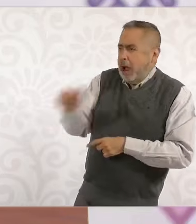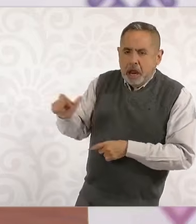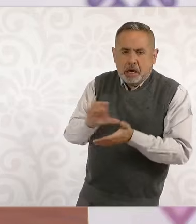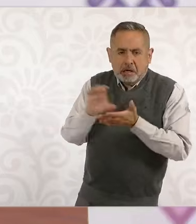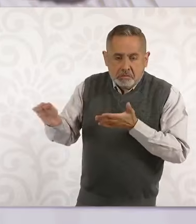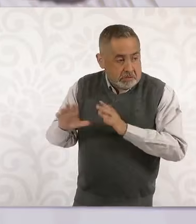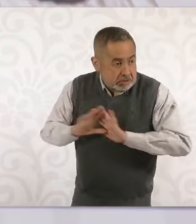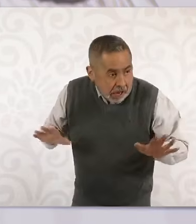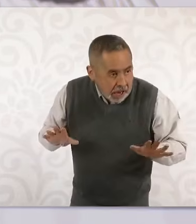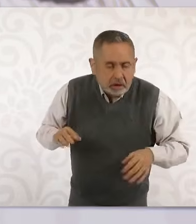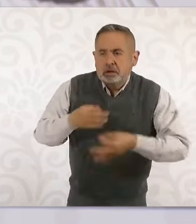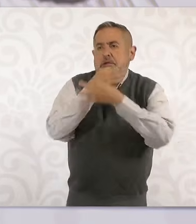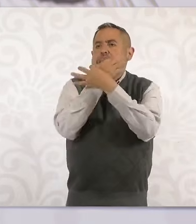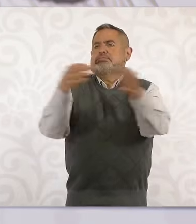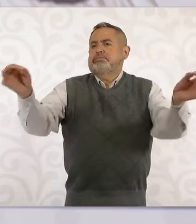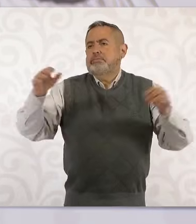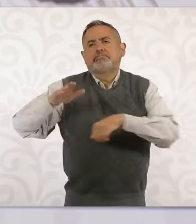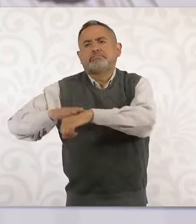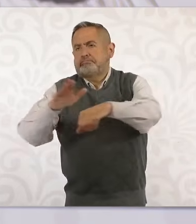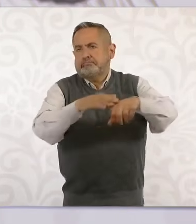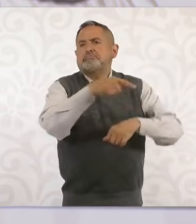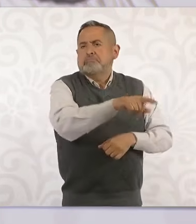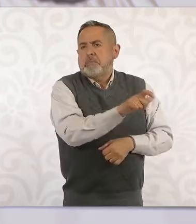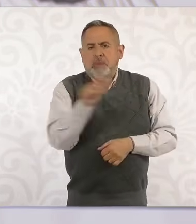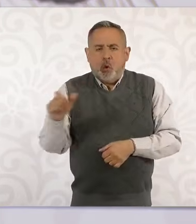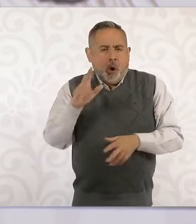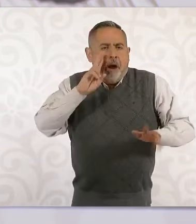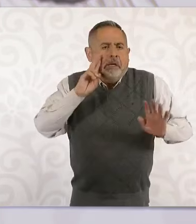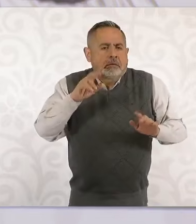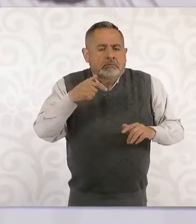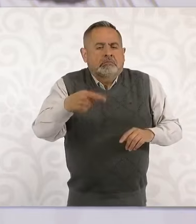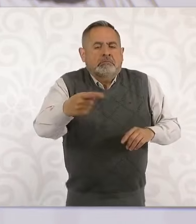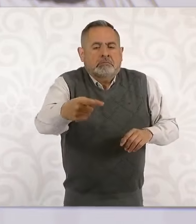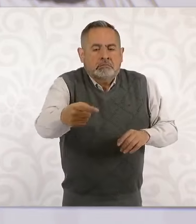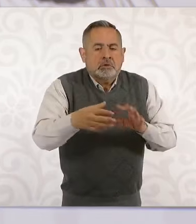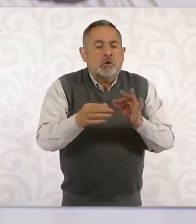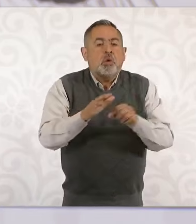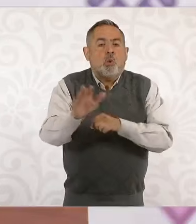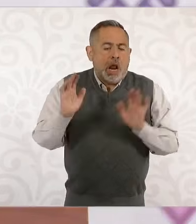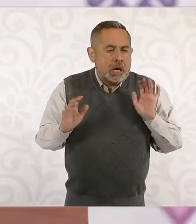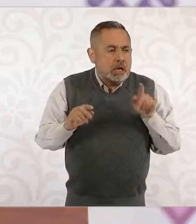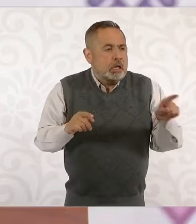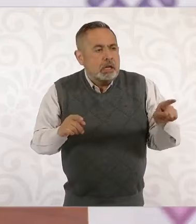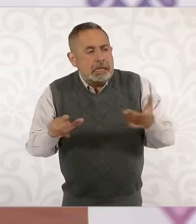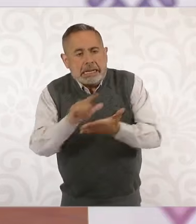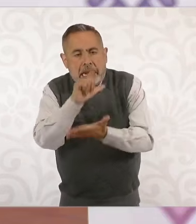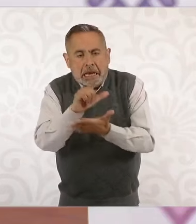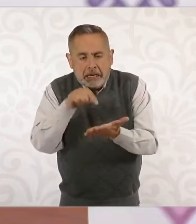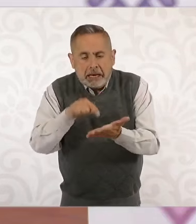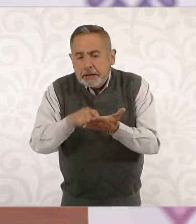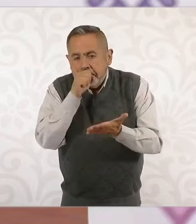estaríamos informando a todo el pueblo de México de cuál es el beneficio de ley que tiene